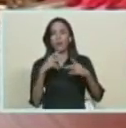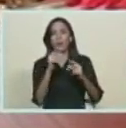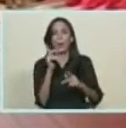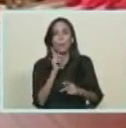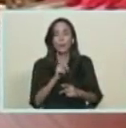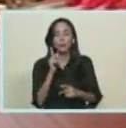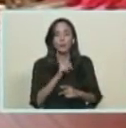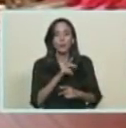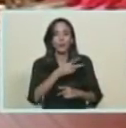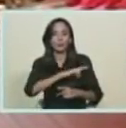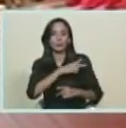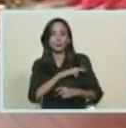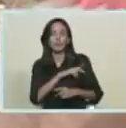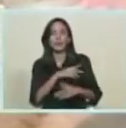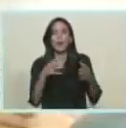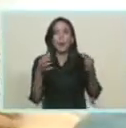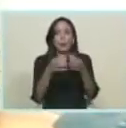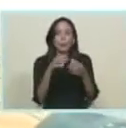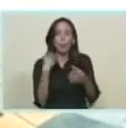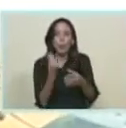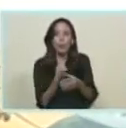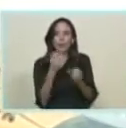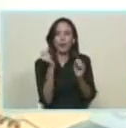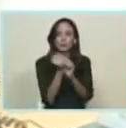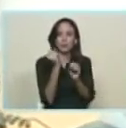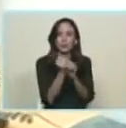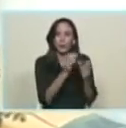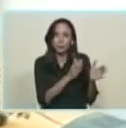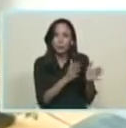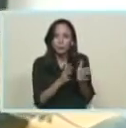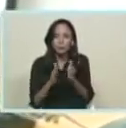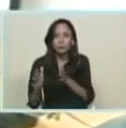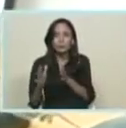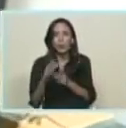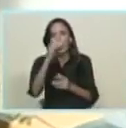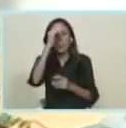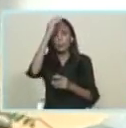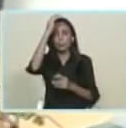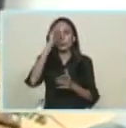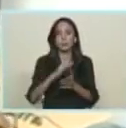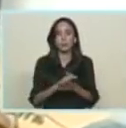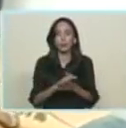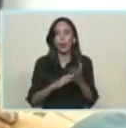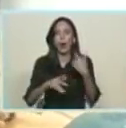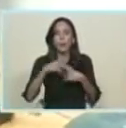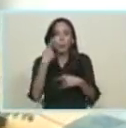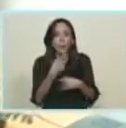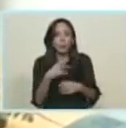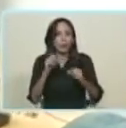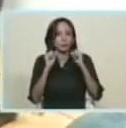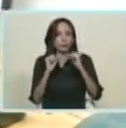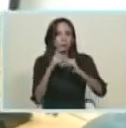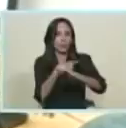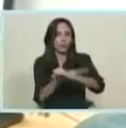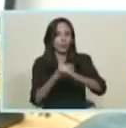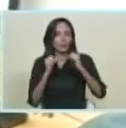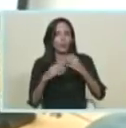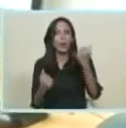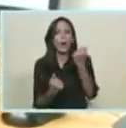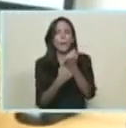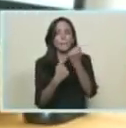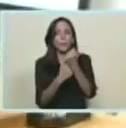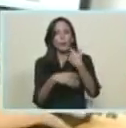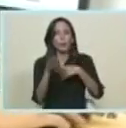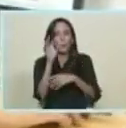juventud organizada, una juventud petrolera, una juventud con una madurez política que nos caracteriza, que estamos dispuestos a trabajar por nuestra